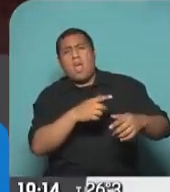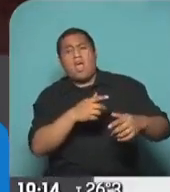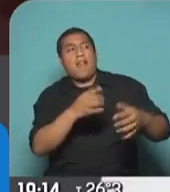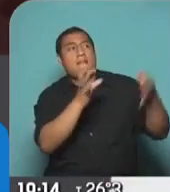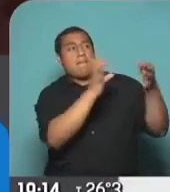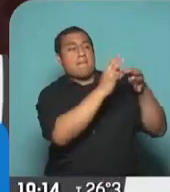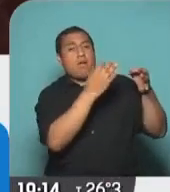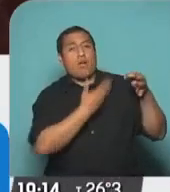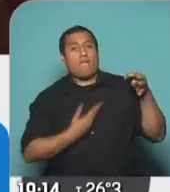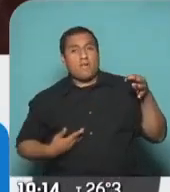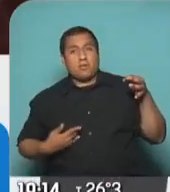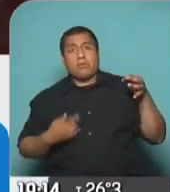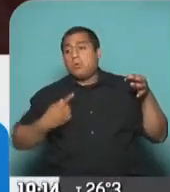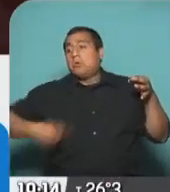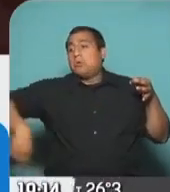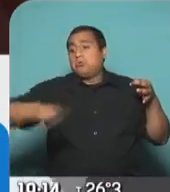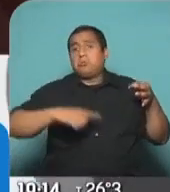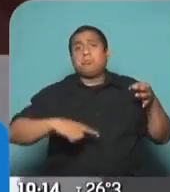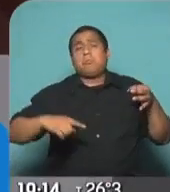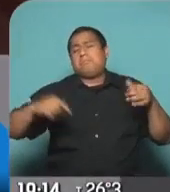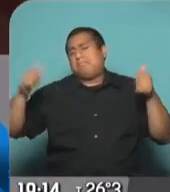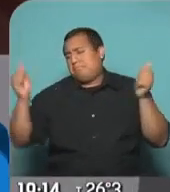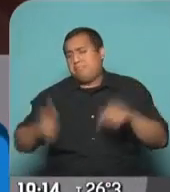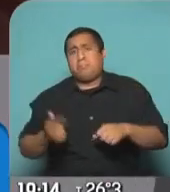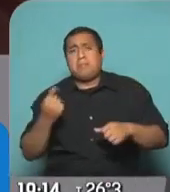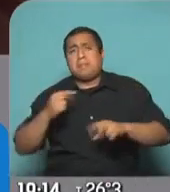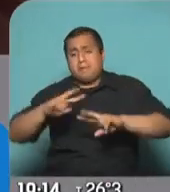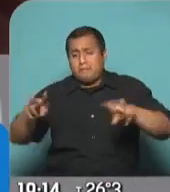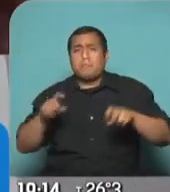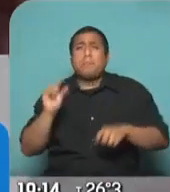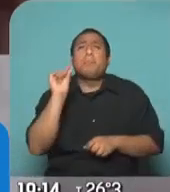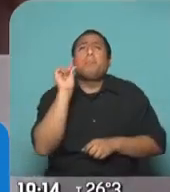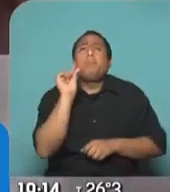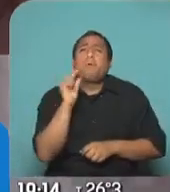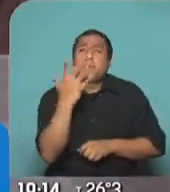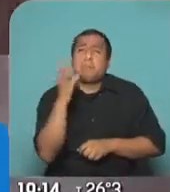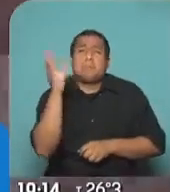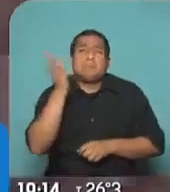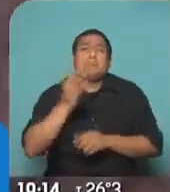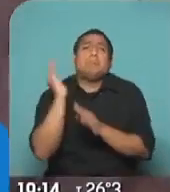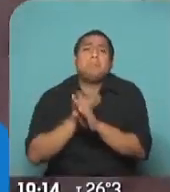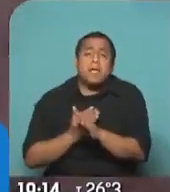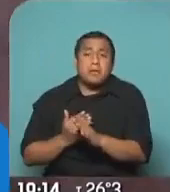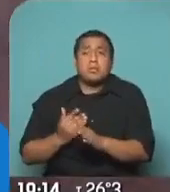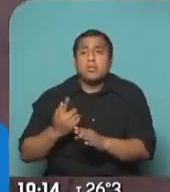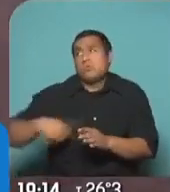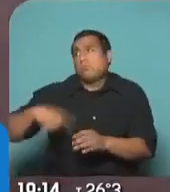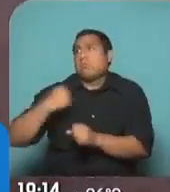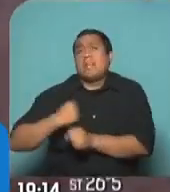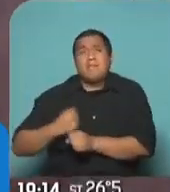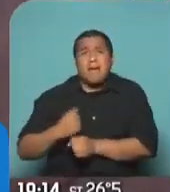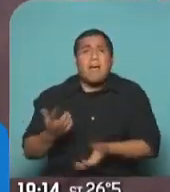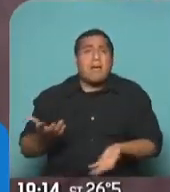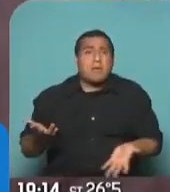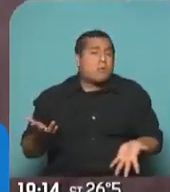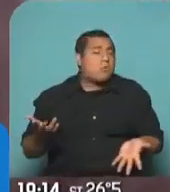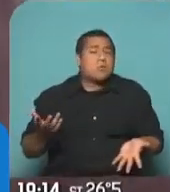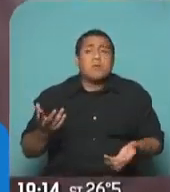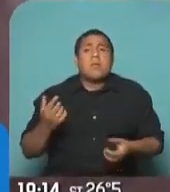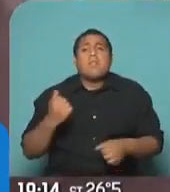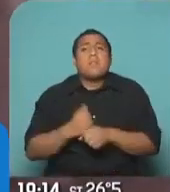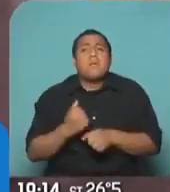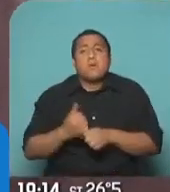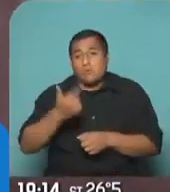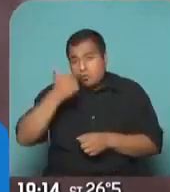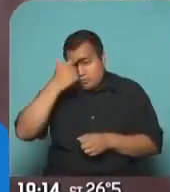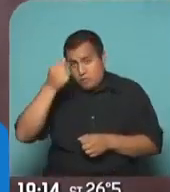llevando a la pérdida de más del 50% del poder adquisitivo del salario, que eso es para los trabajadores es impresionante. Hoy los trabajadores del colectivo